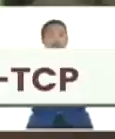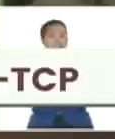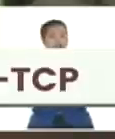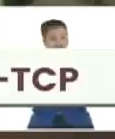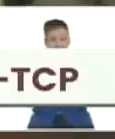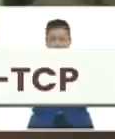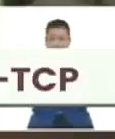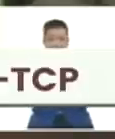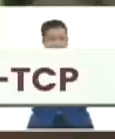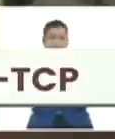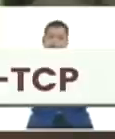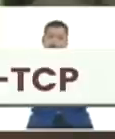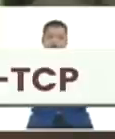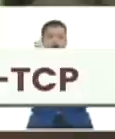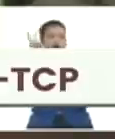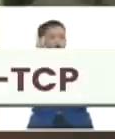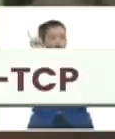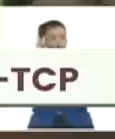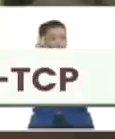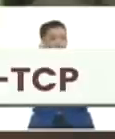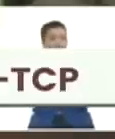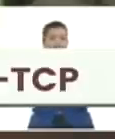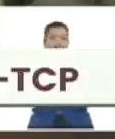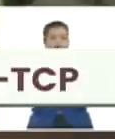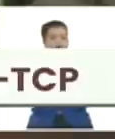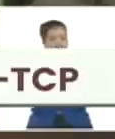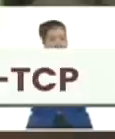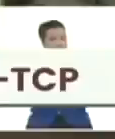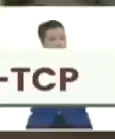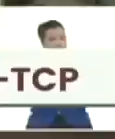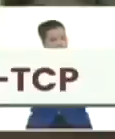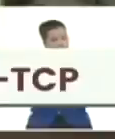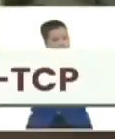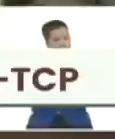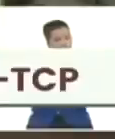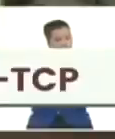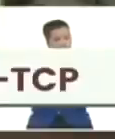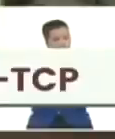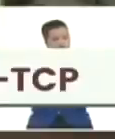tontería. Ustedes son nuestros amigos, son una nación poderosa.